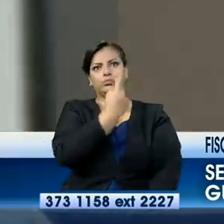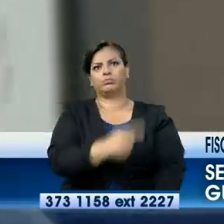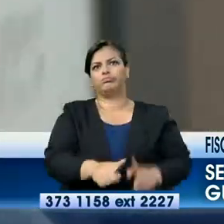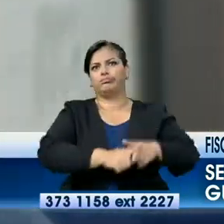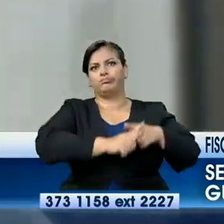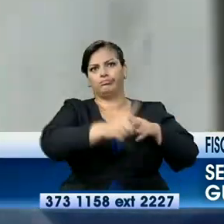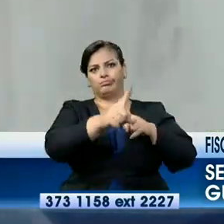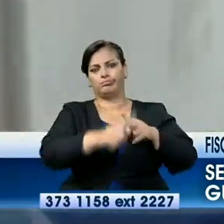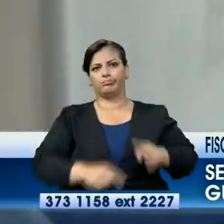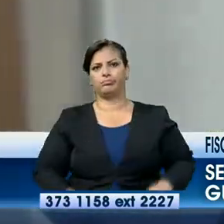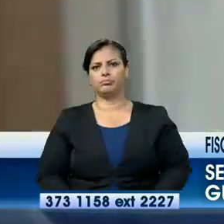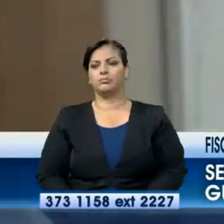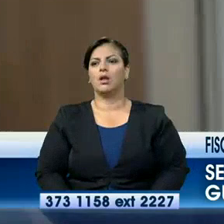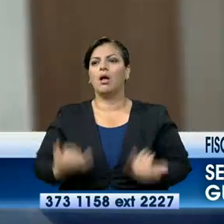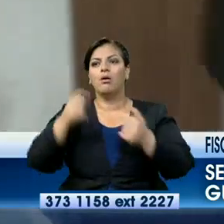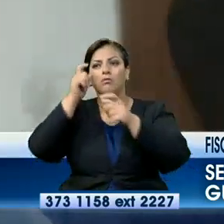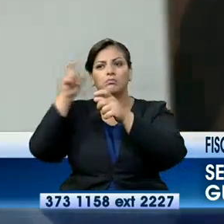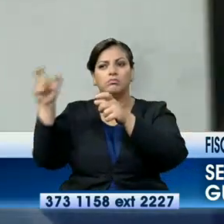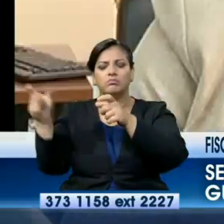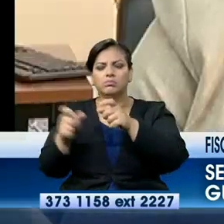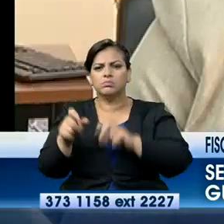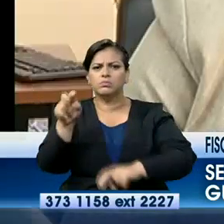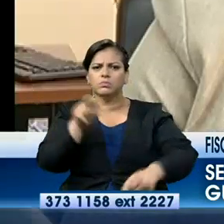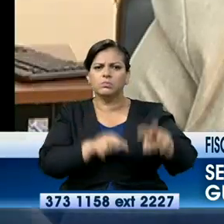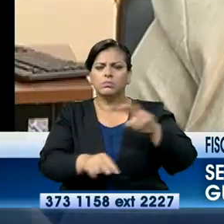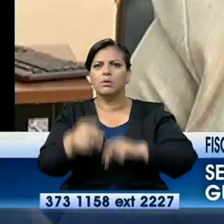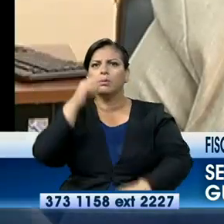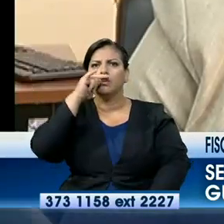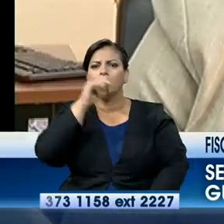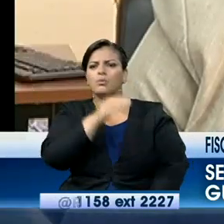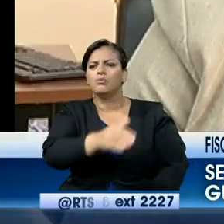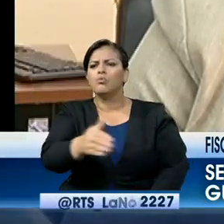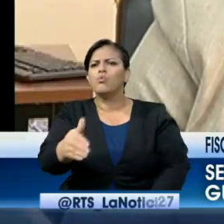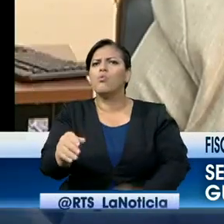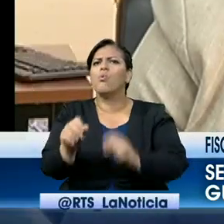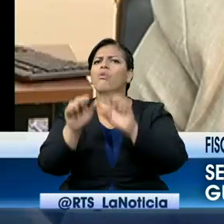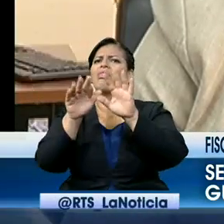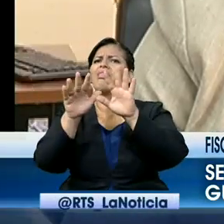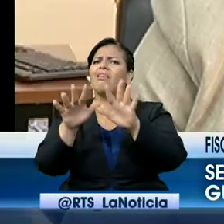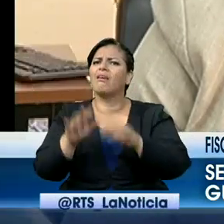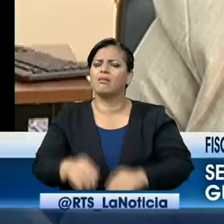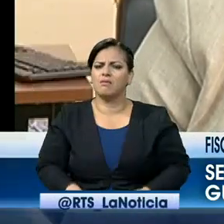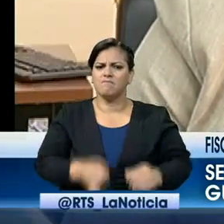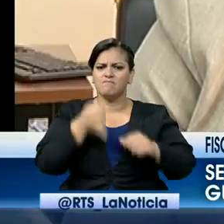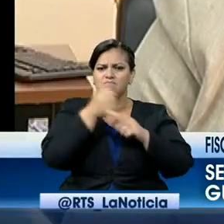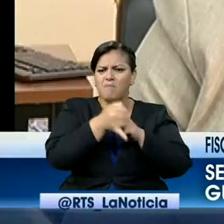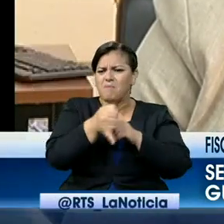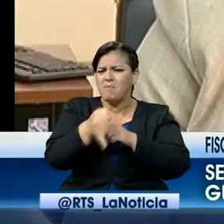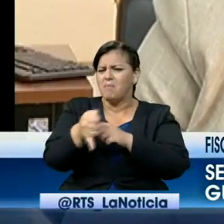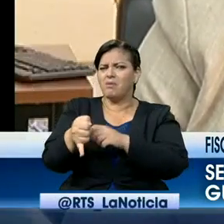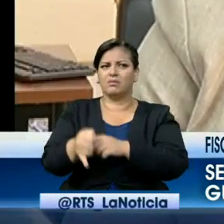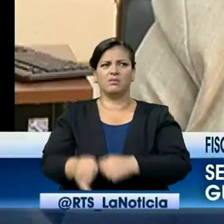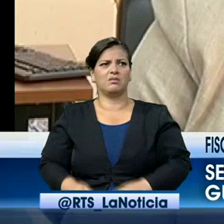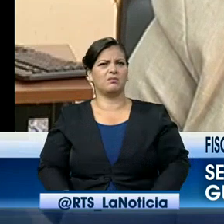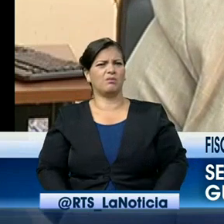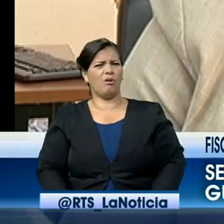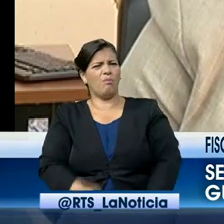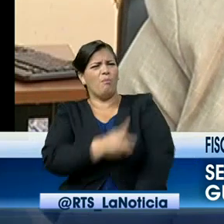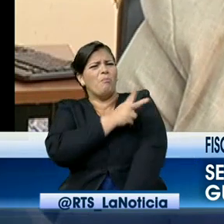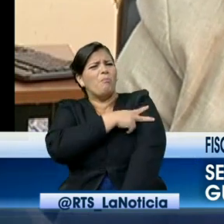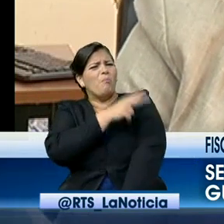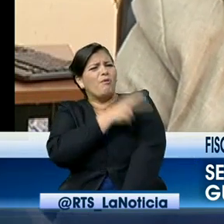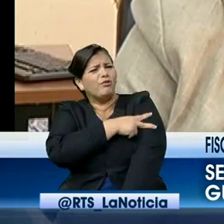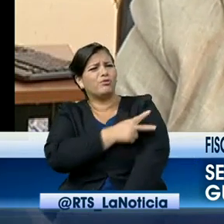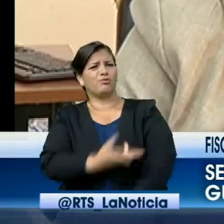fiscalía no descarta que hayan más víctimas. Es incalculable. Es un profesor de una escuela, es